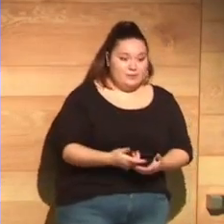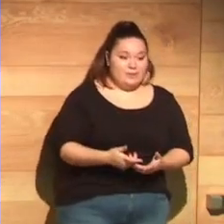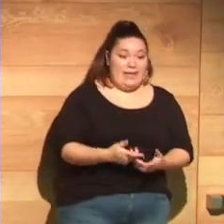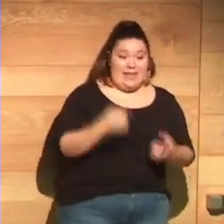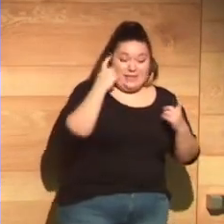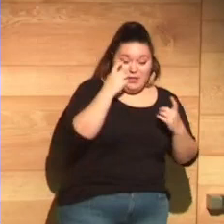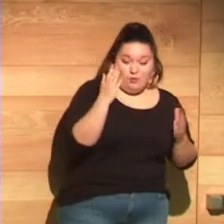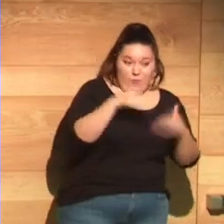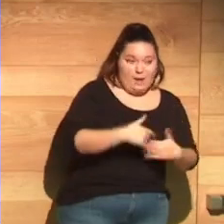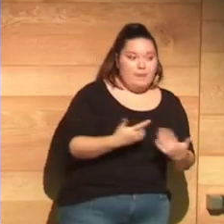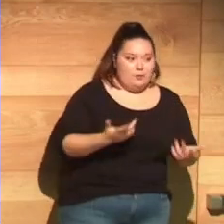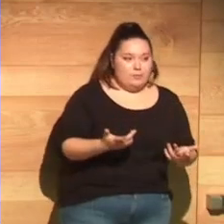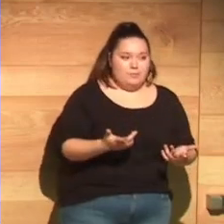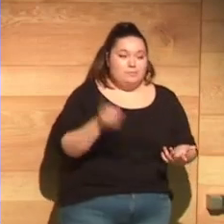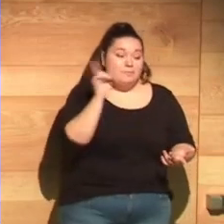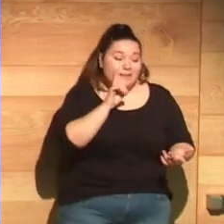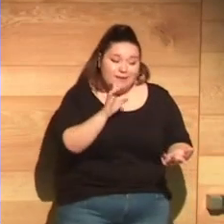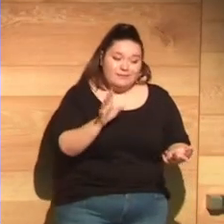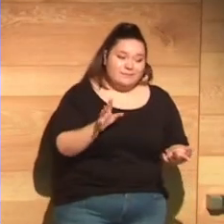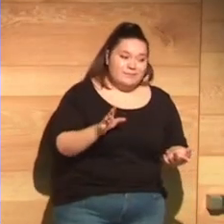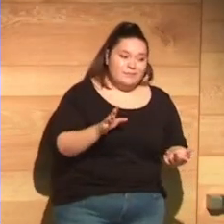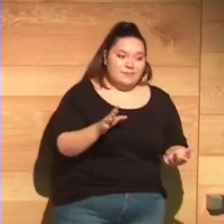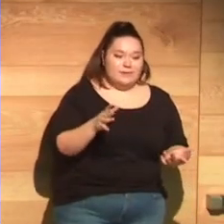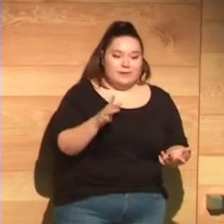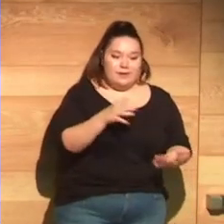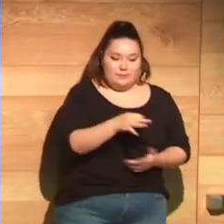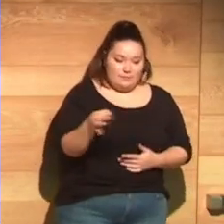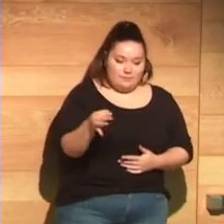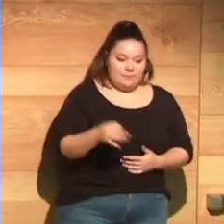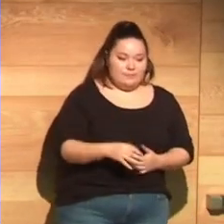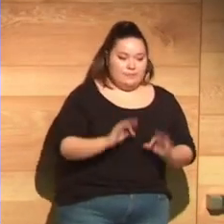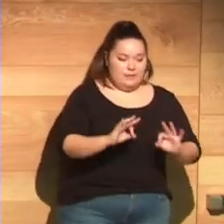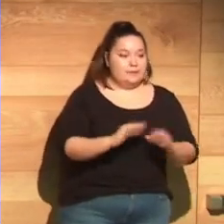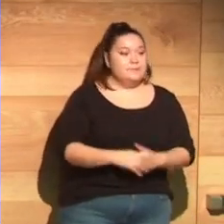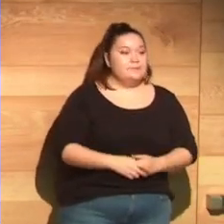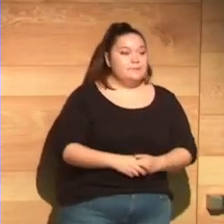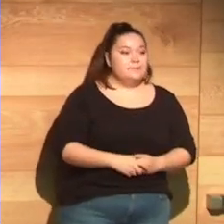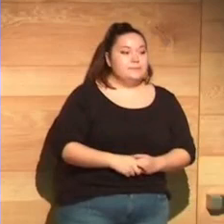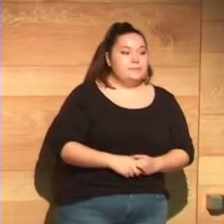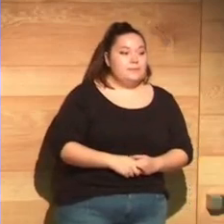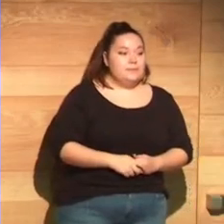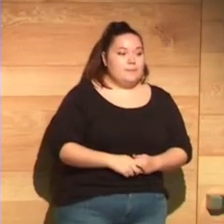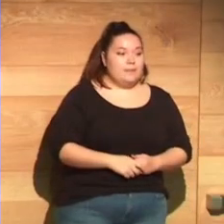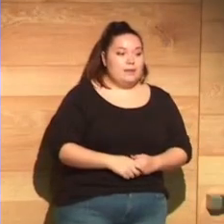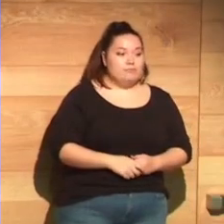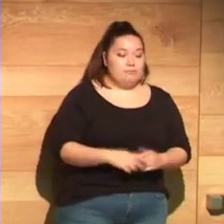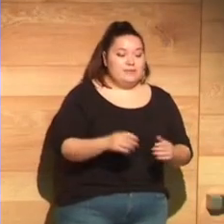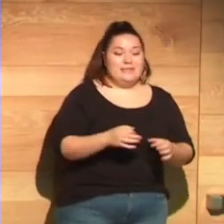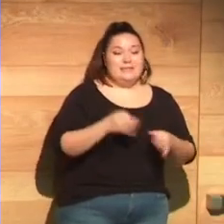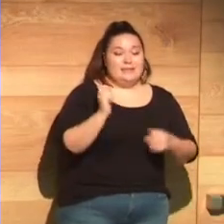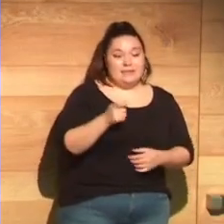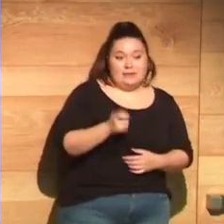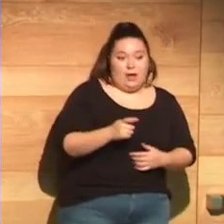mentira. Por eso yo me he dado cuenta y digo, no lo había hecho intencionadamente, digo, pero es una mentira perfecta, porque